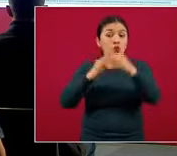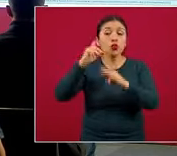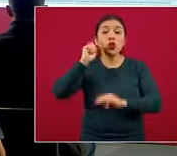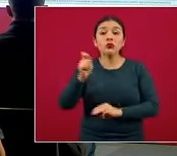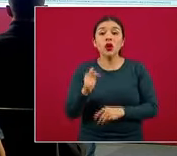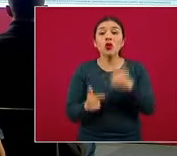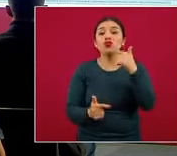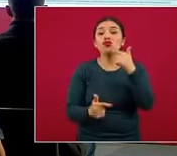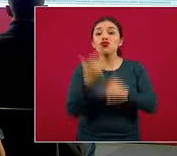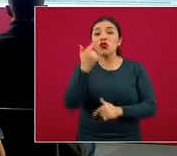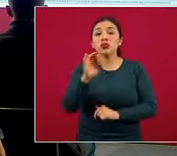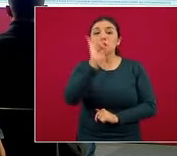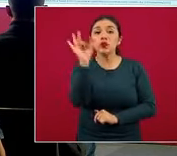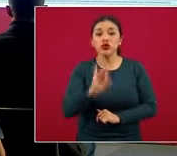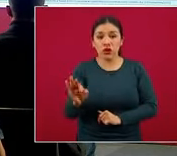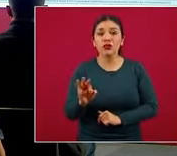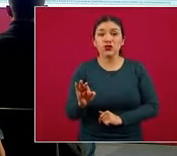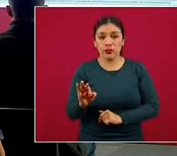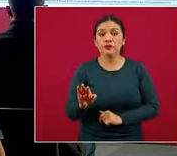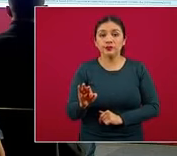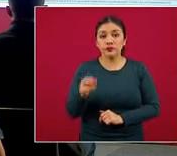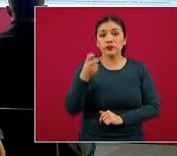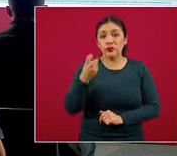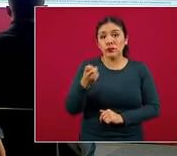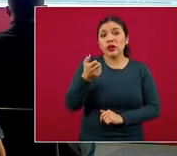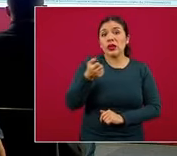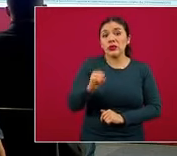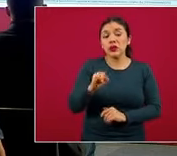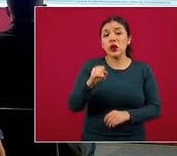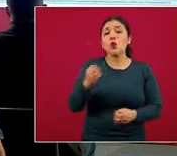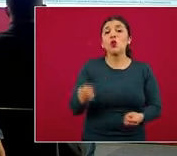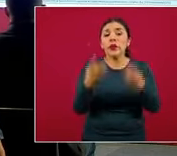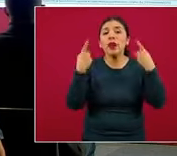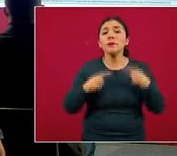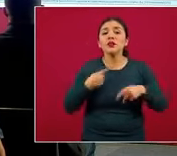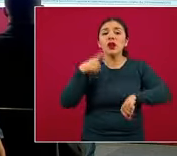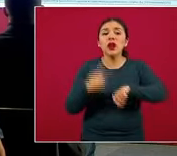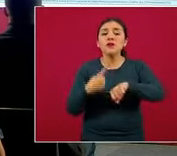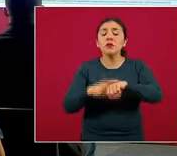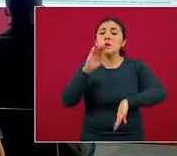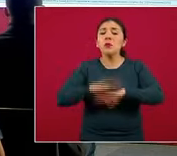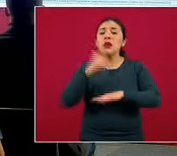12%, o sea, esa es la proporción de casos, más de